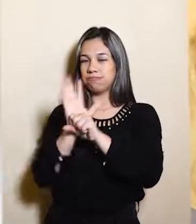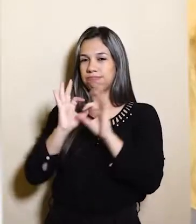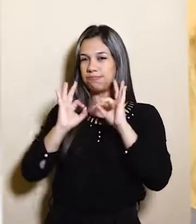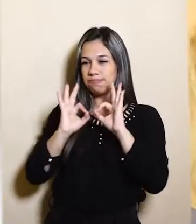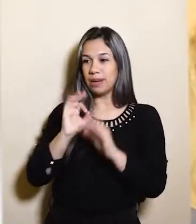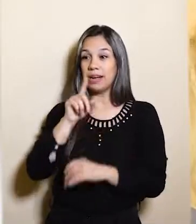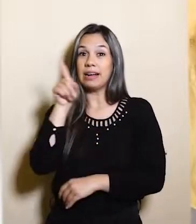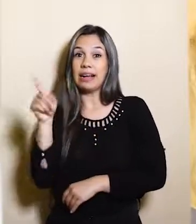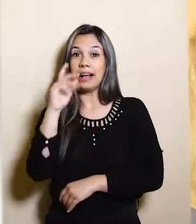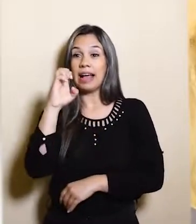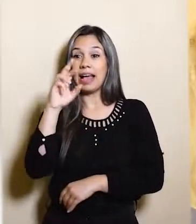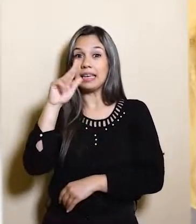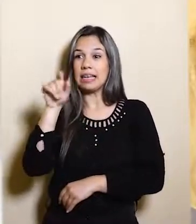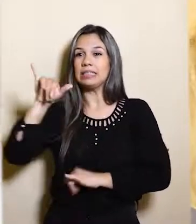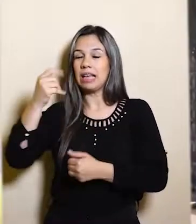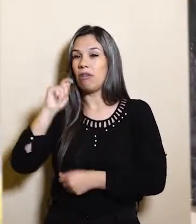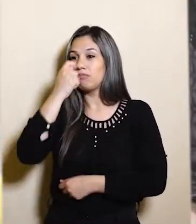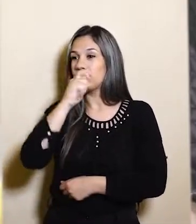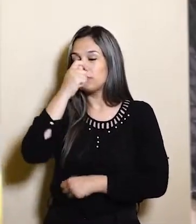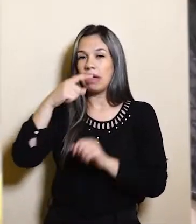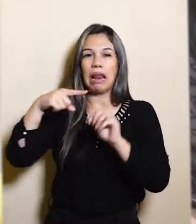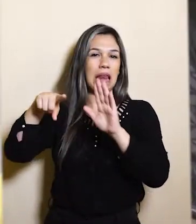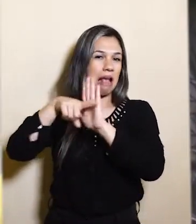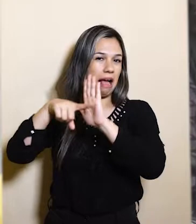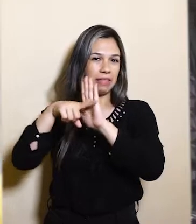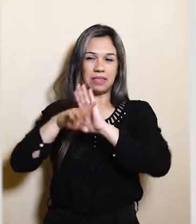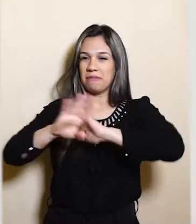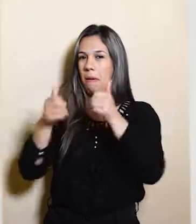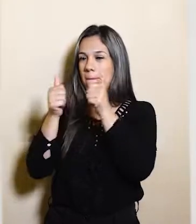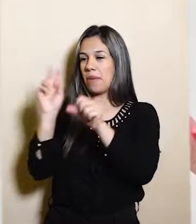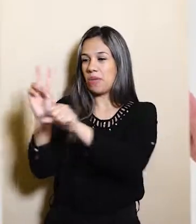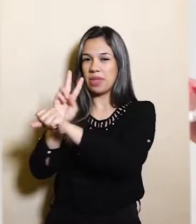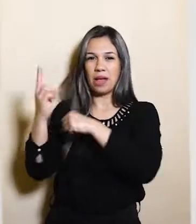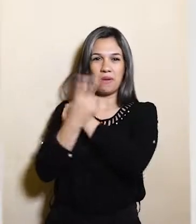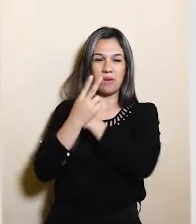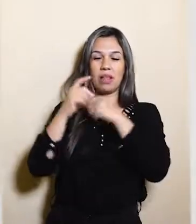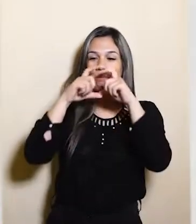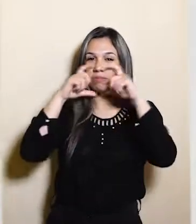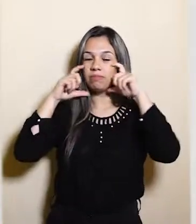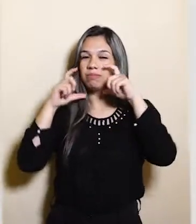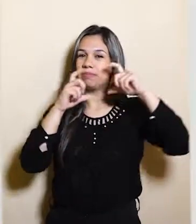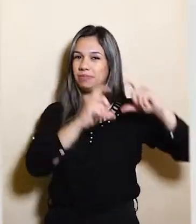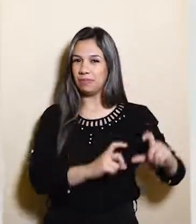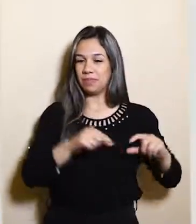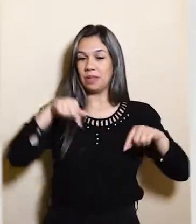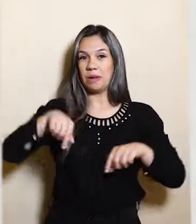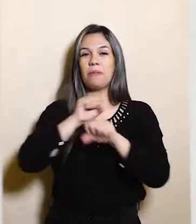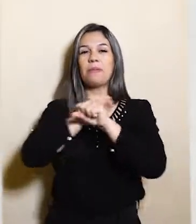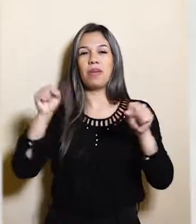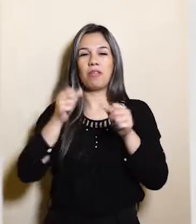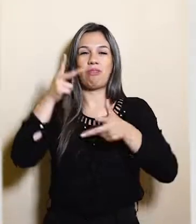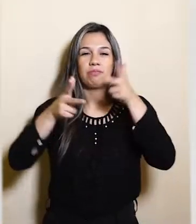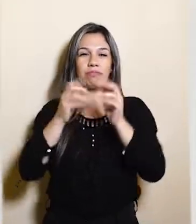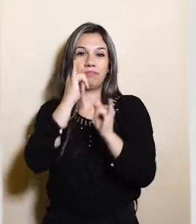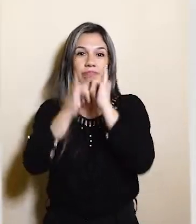Erika se acaba de hacer un test de PCR y dio negativo, así que está todo cuidado aquí para poder charlar sin el tapabocas y evitar este límite que nos